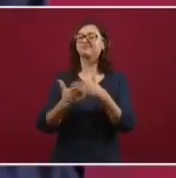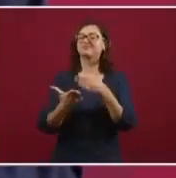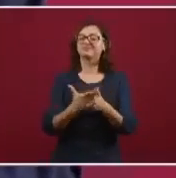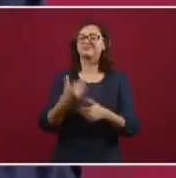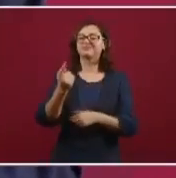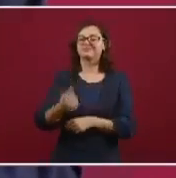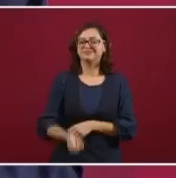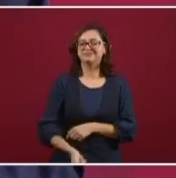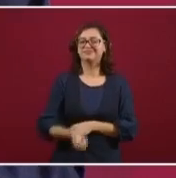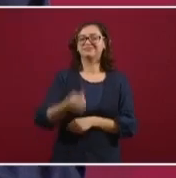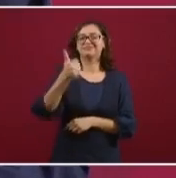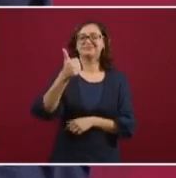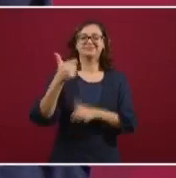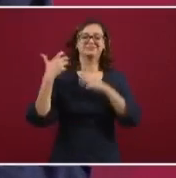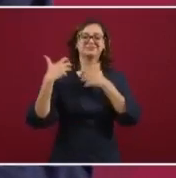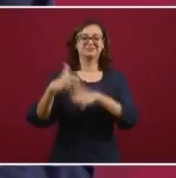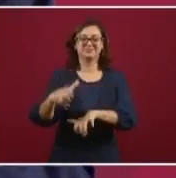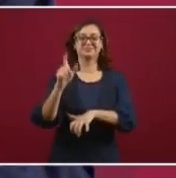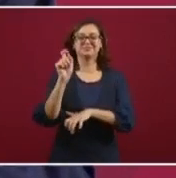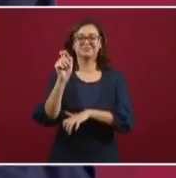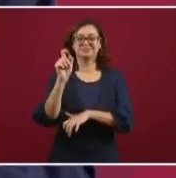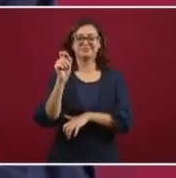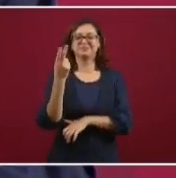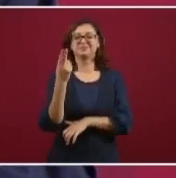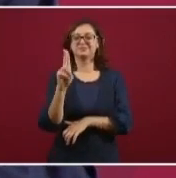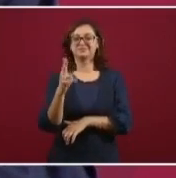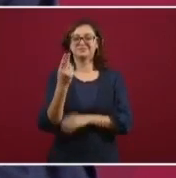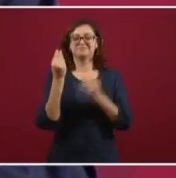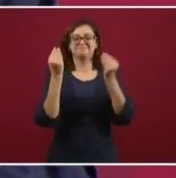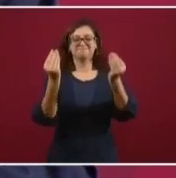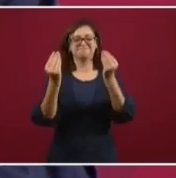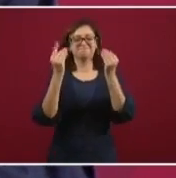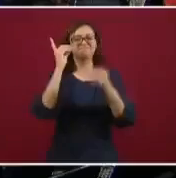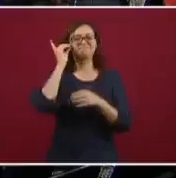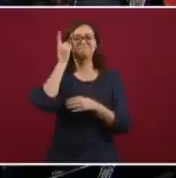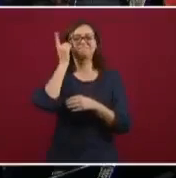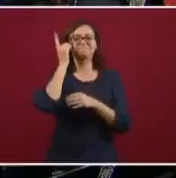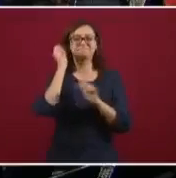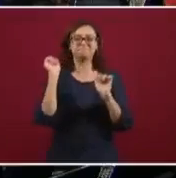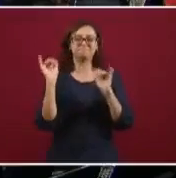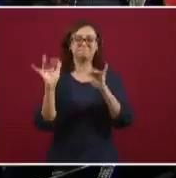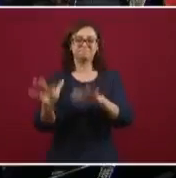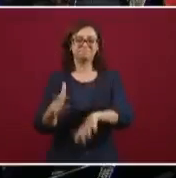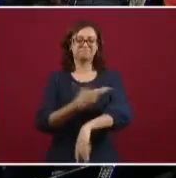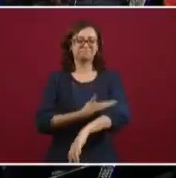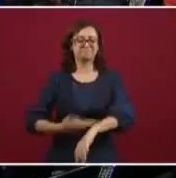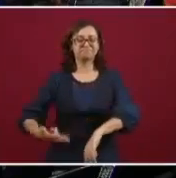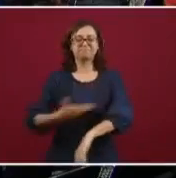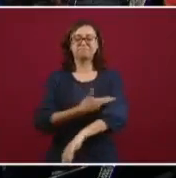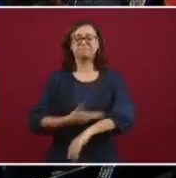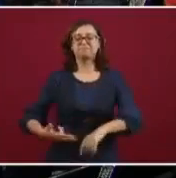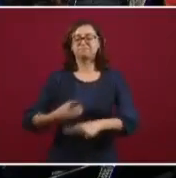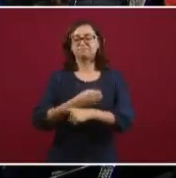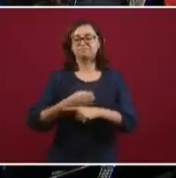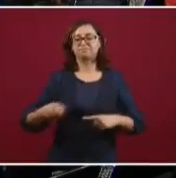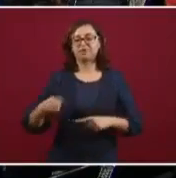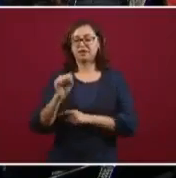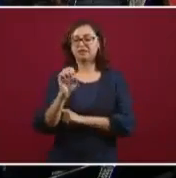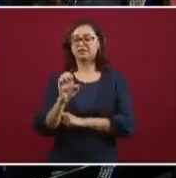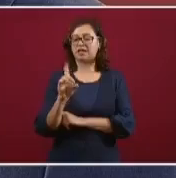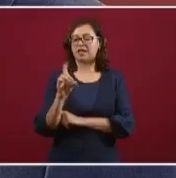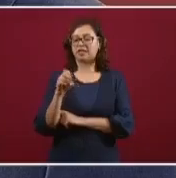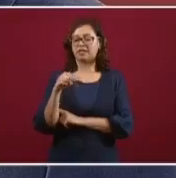en el desfile del 20 de noviembre. Entonces, lo va a organizar la Sedena